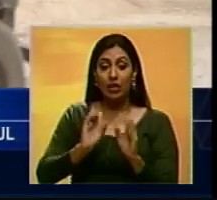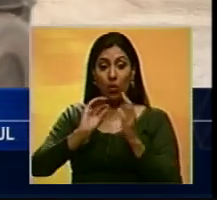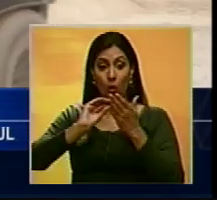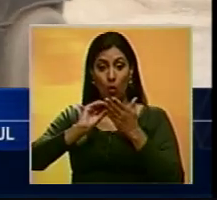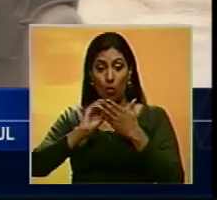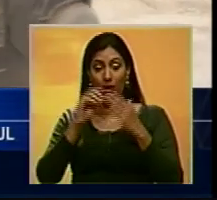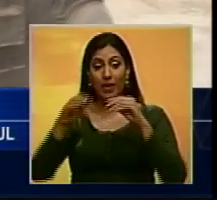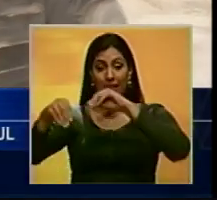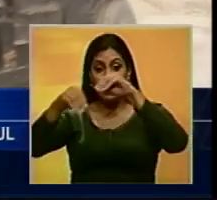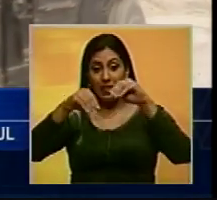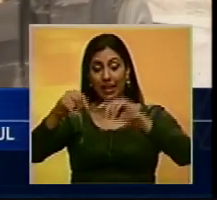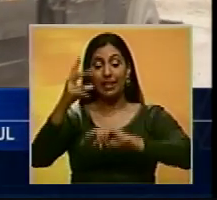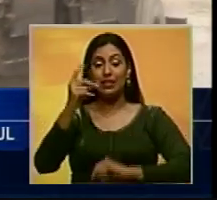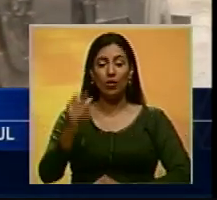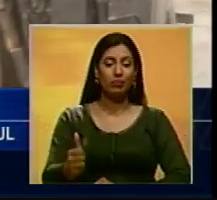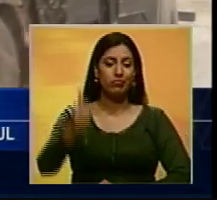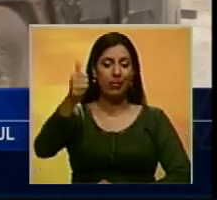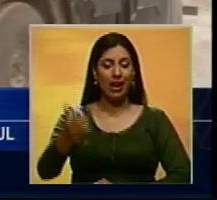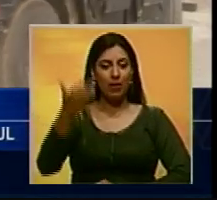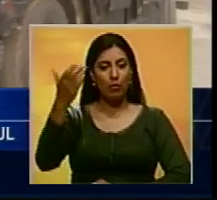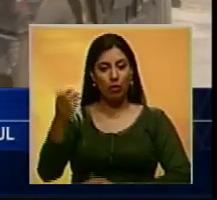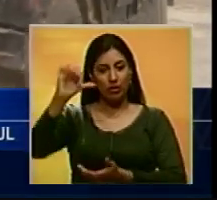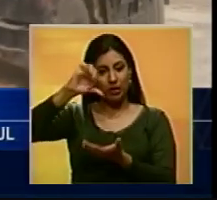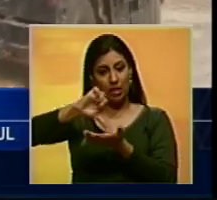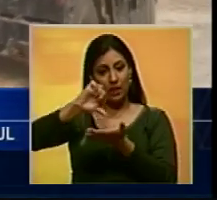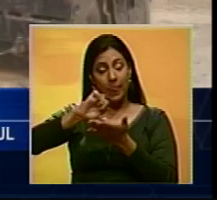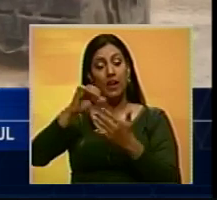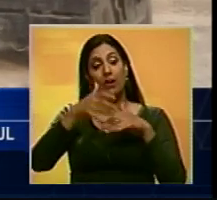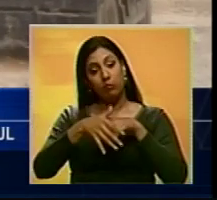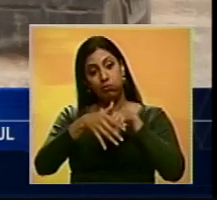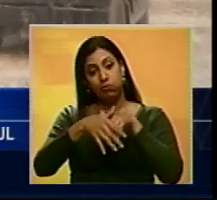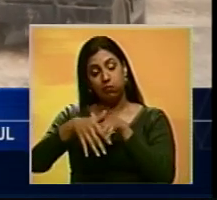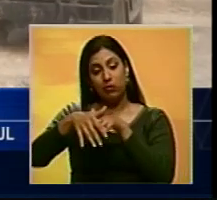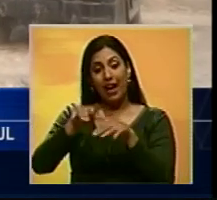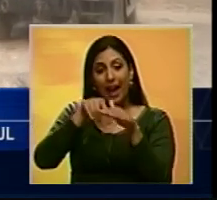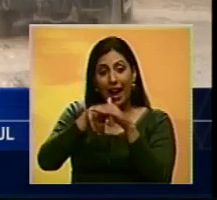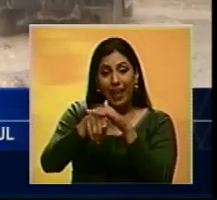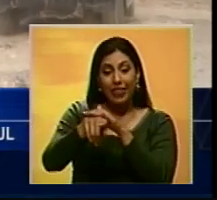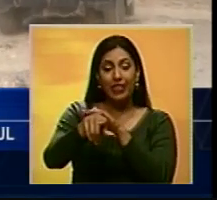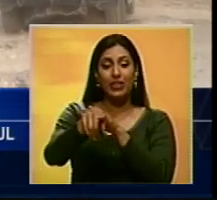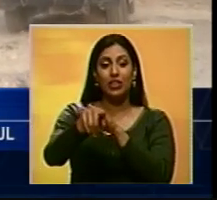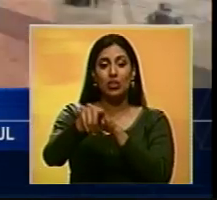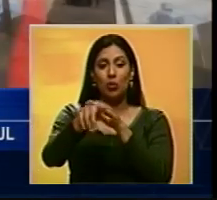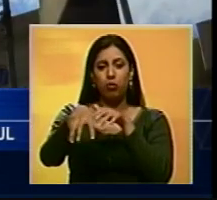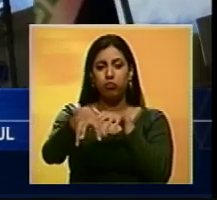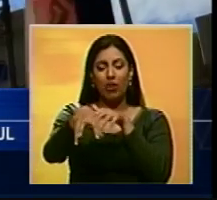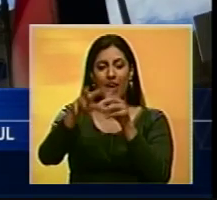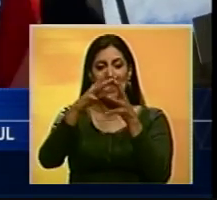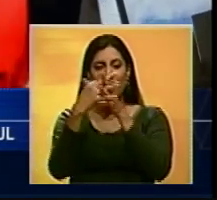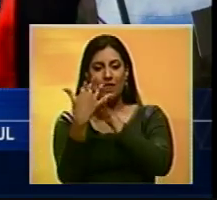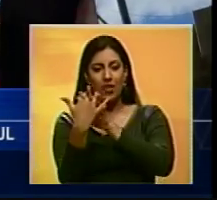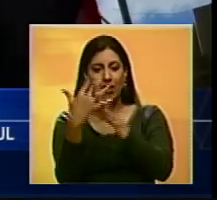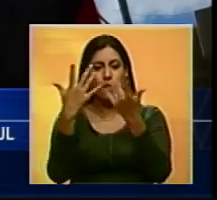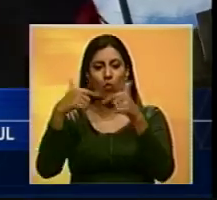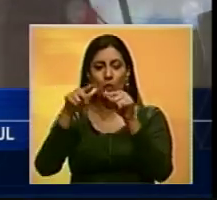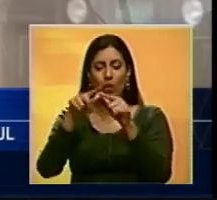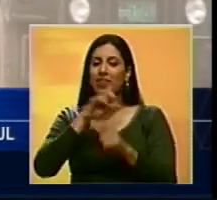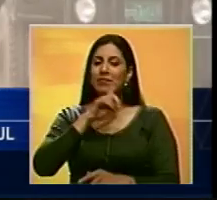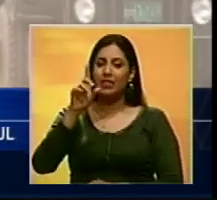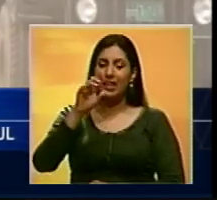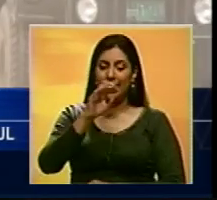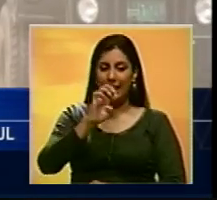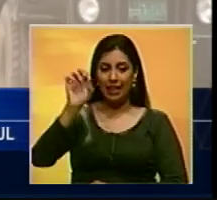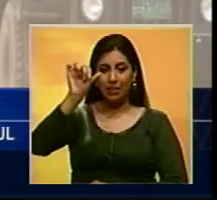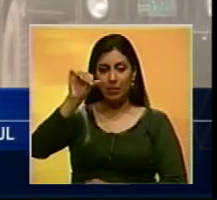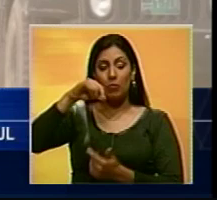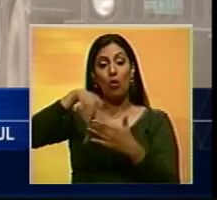con el territorio, el segundo más importante de Irak. Las tropas entraron por el barrio de Al-Antisar, el este oeste de